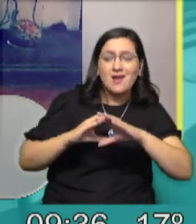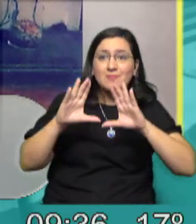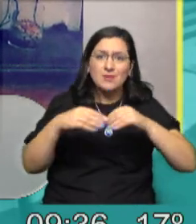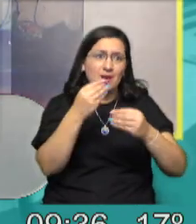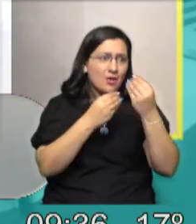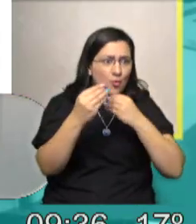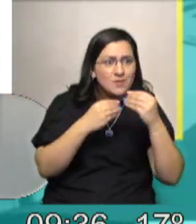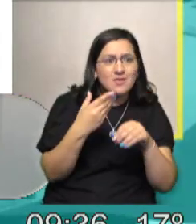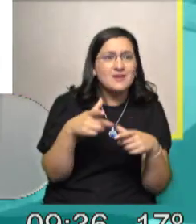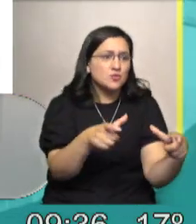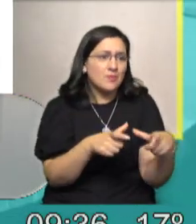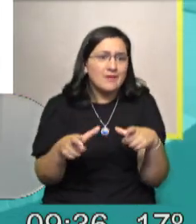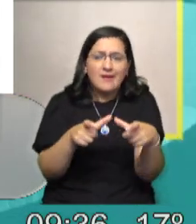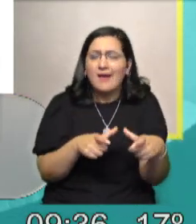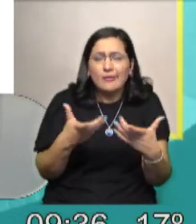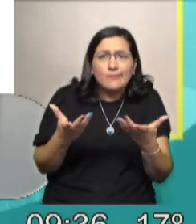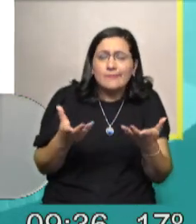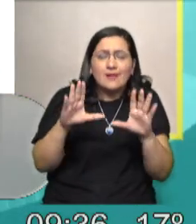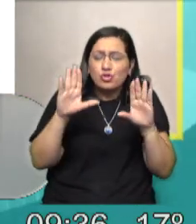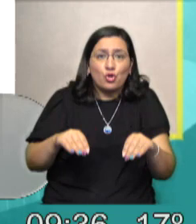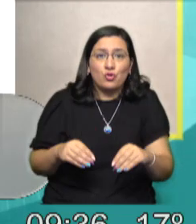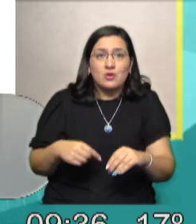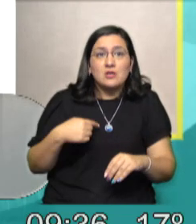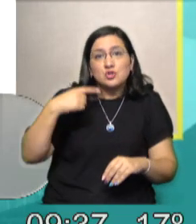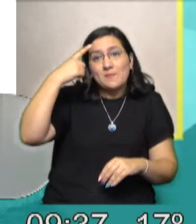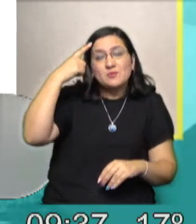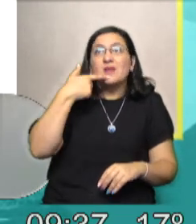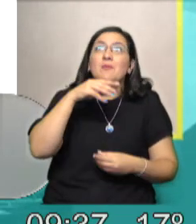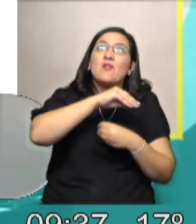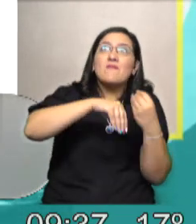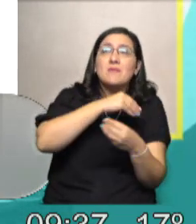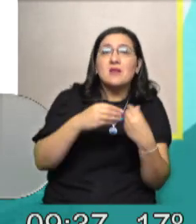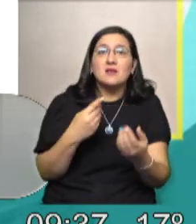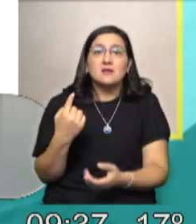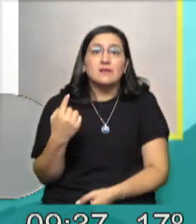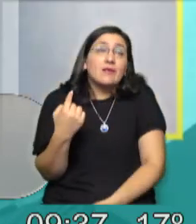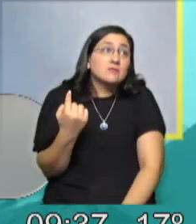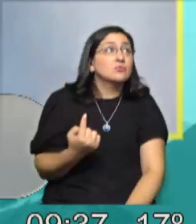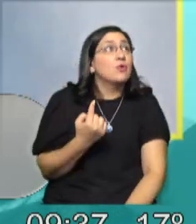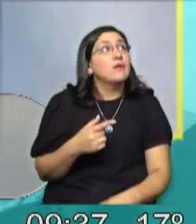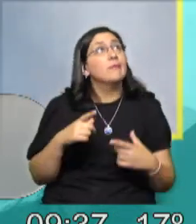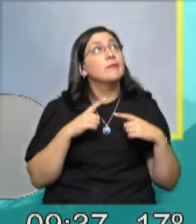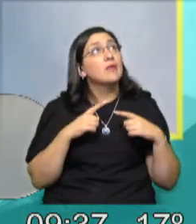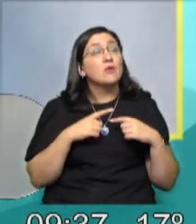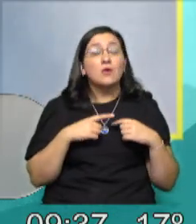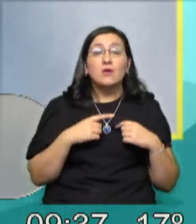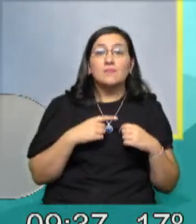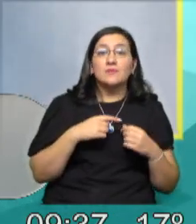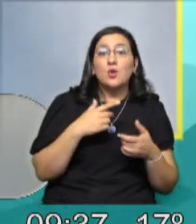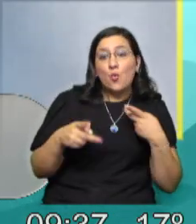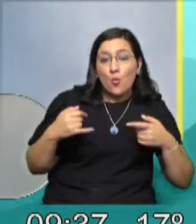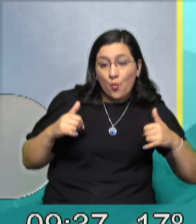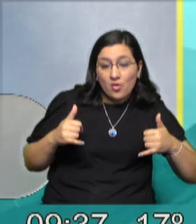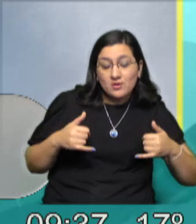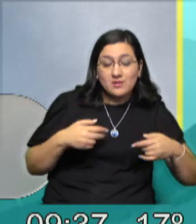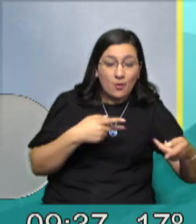comida, para el supermercado. Sí, todo. No, yo a veces pienso, ¿no? Mismo sus familias que quedan solas, ellas, mientras que ellos entrenan muchas horas, muchas veces sus parejas están solas en otro